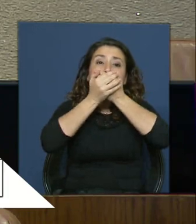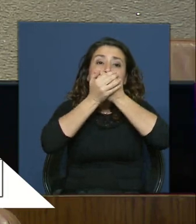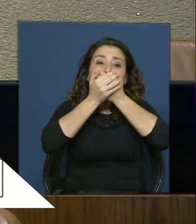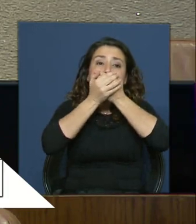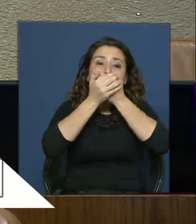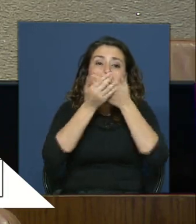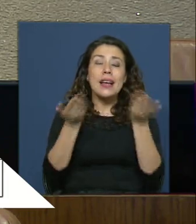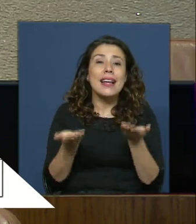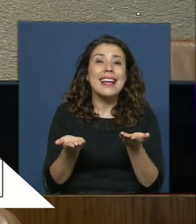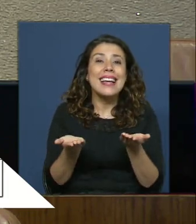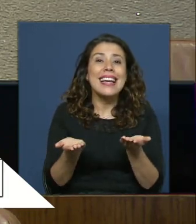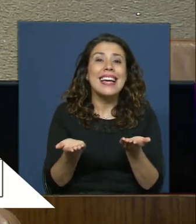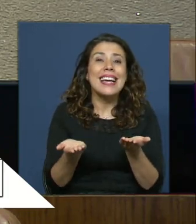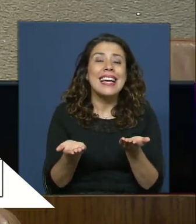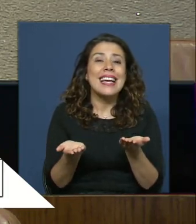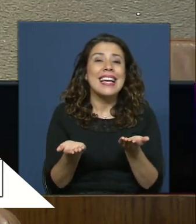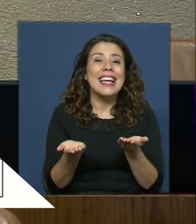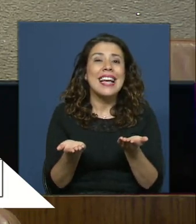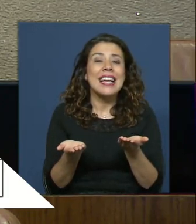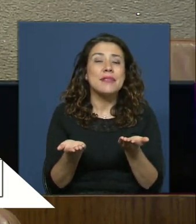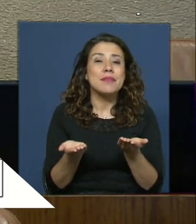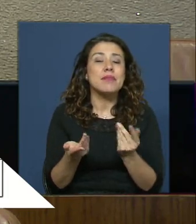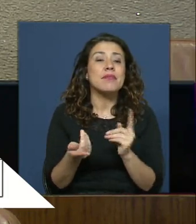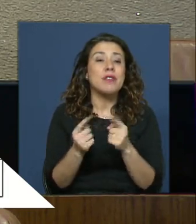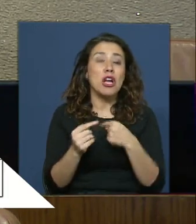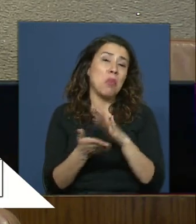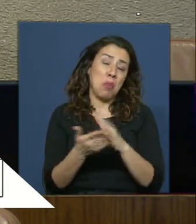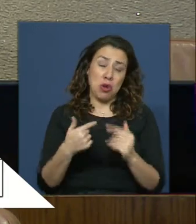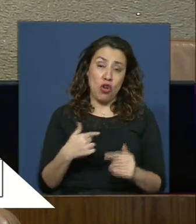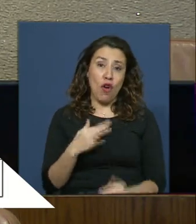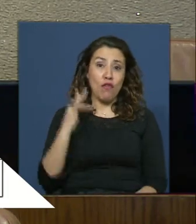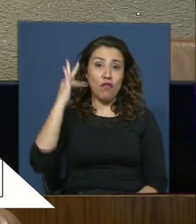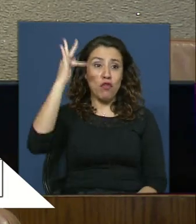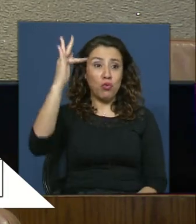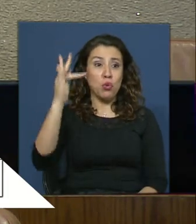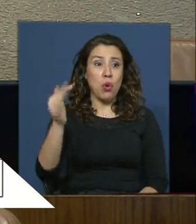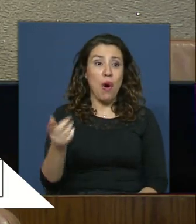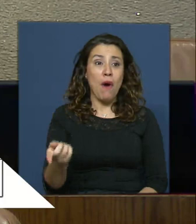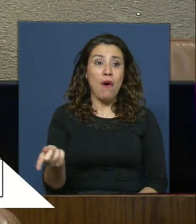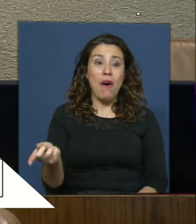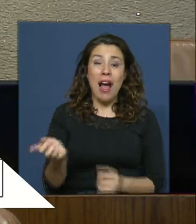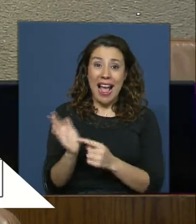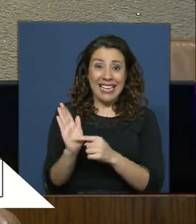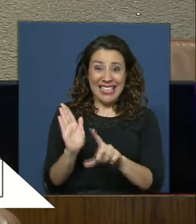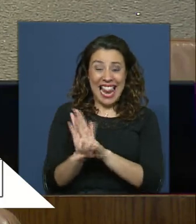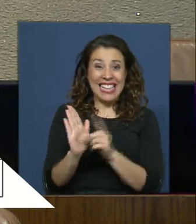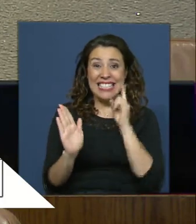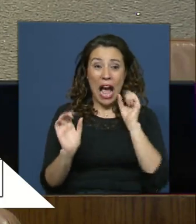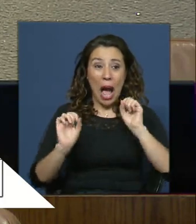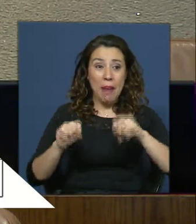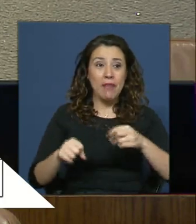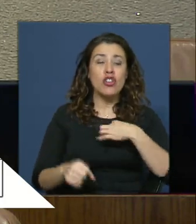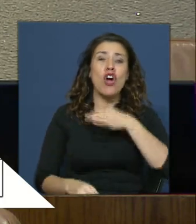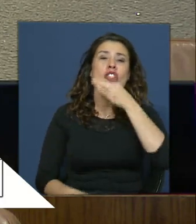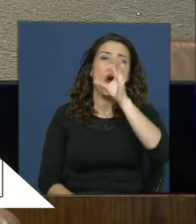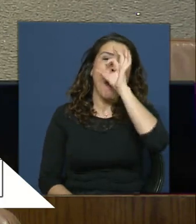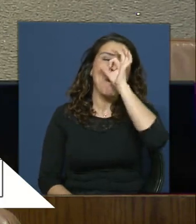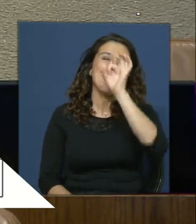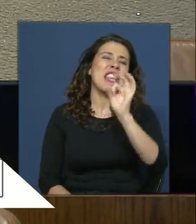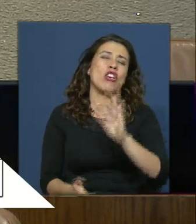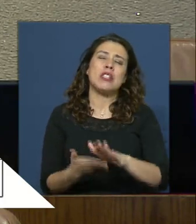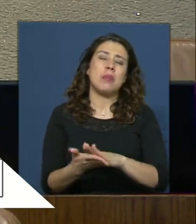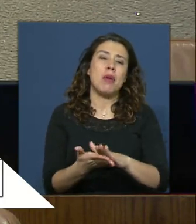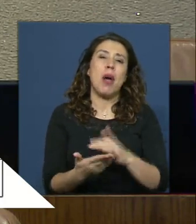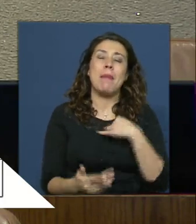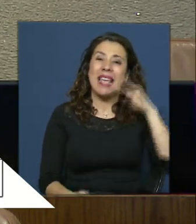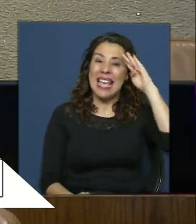que hace es precisamente que si yo el día de mañana vuelvo con esta ley aprobada a decir que Pinochet